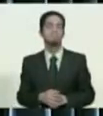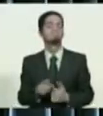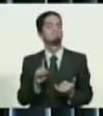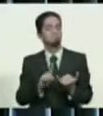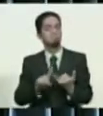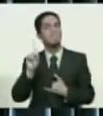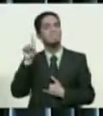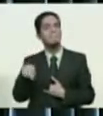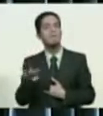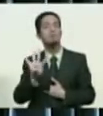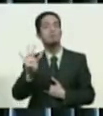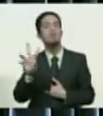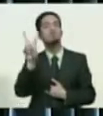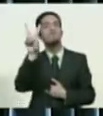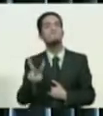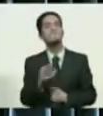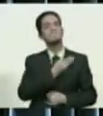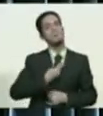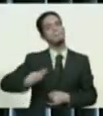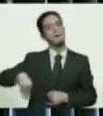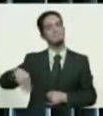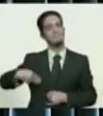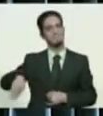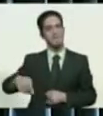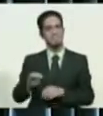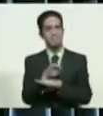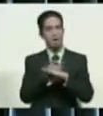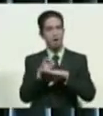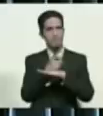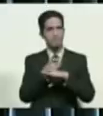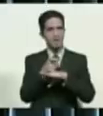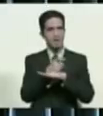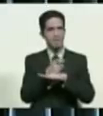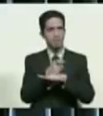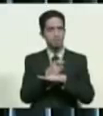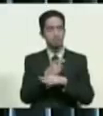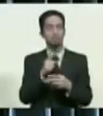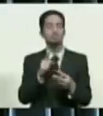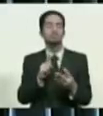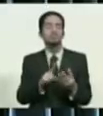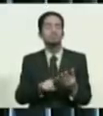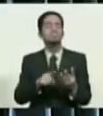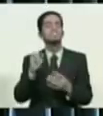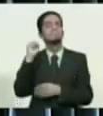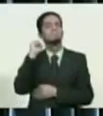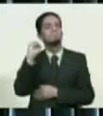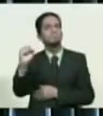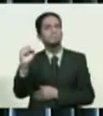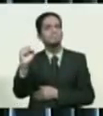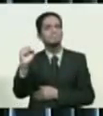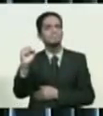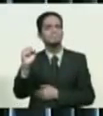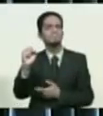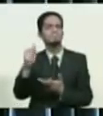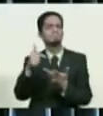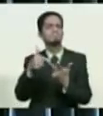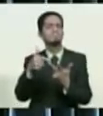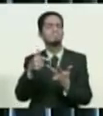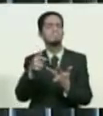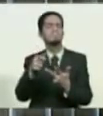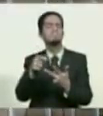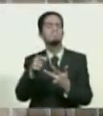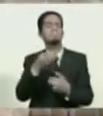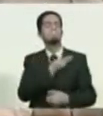de 4 vicepresidentes sectoriales de gobierno. El asesinato del presidente del Tribunal Supremo de